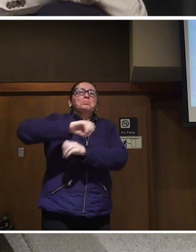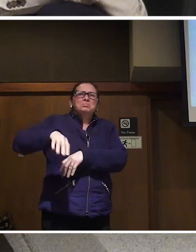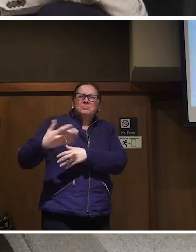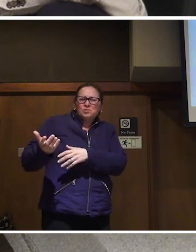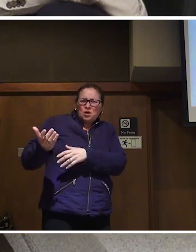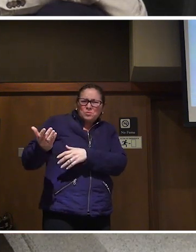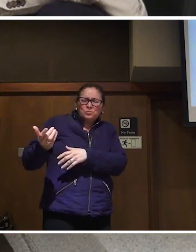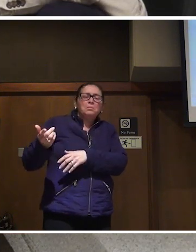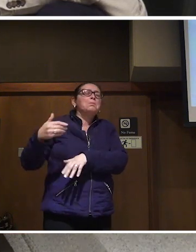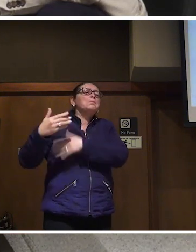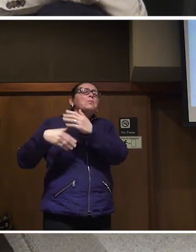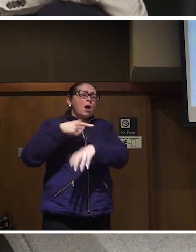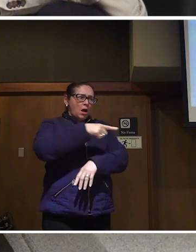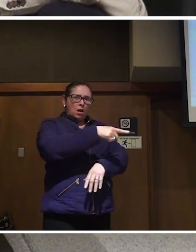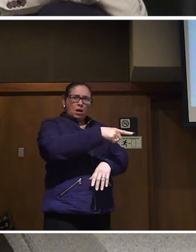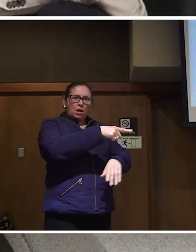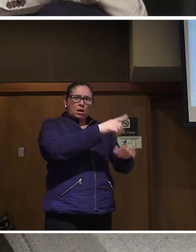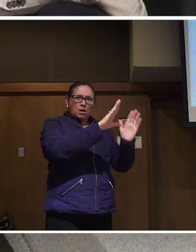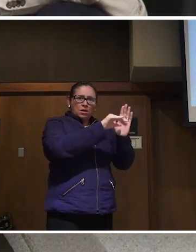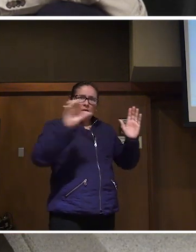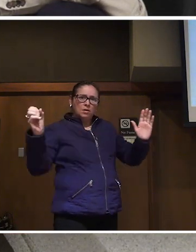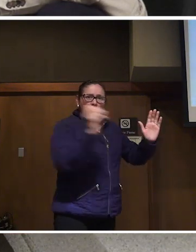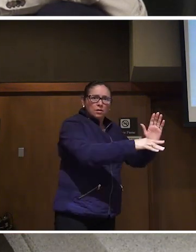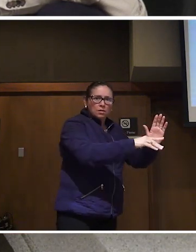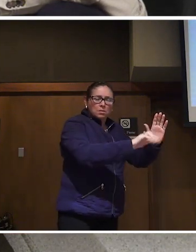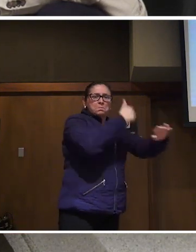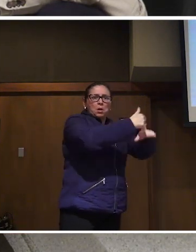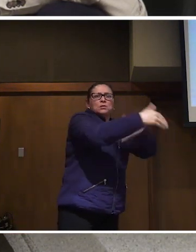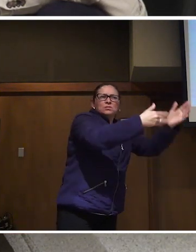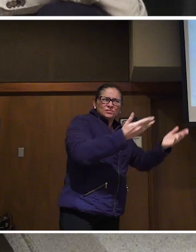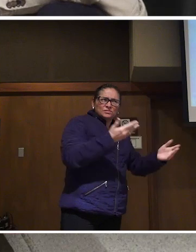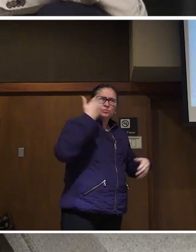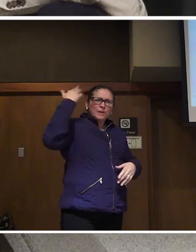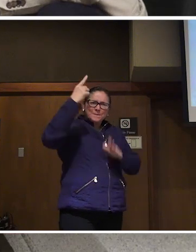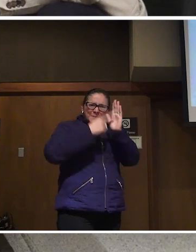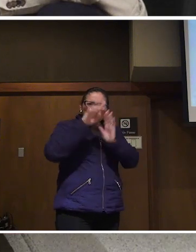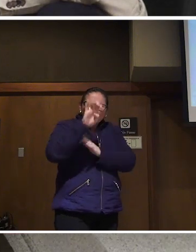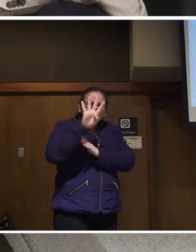sido guardados en esos idiomas en los que se escribían antes,